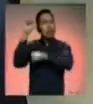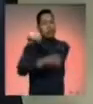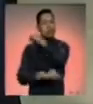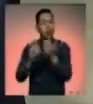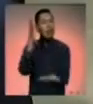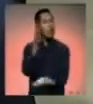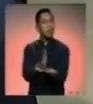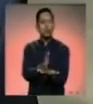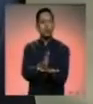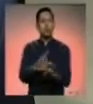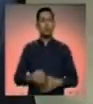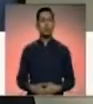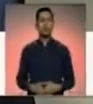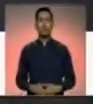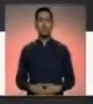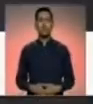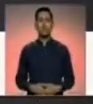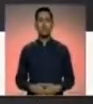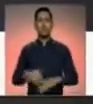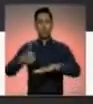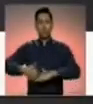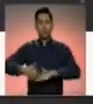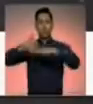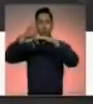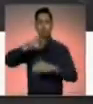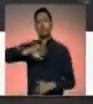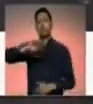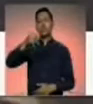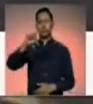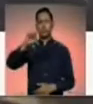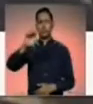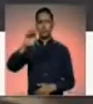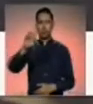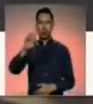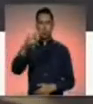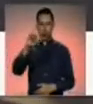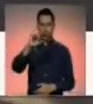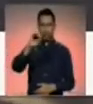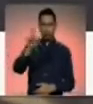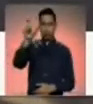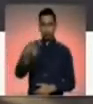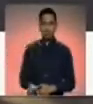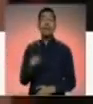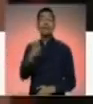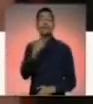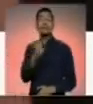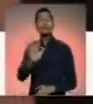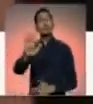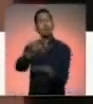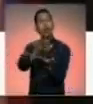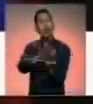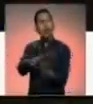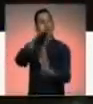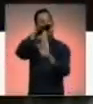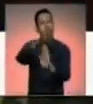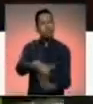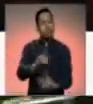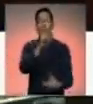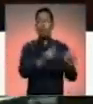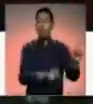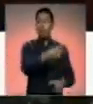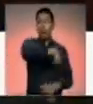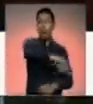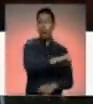apoyados por el edil Sergio Garnica, quien hace un llamado a la ciudadanía a mantener la calma y no permitir que incitadores a la